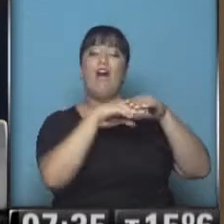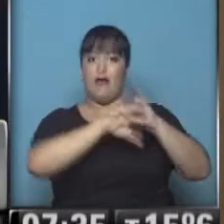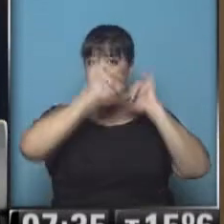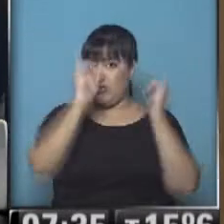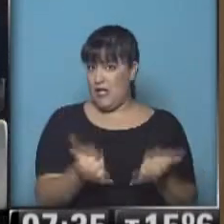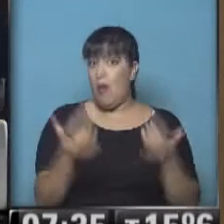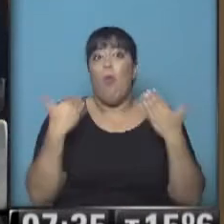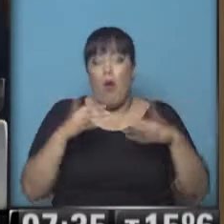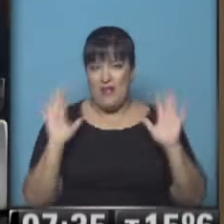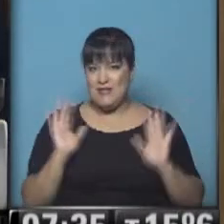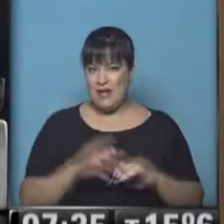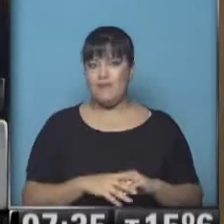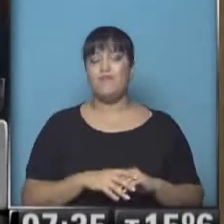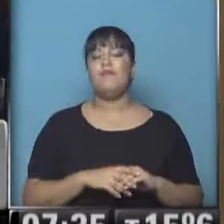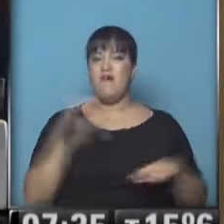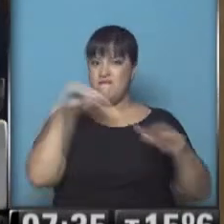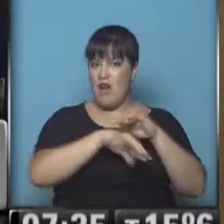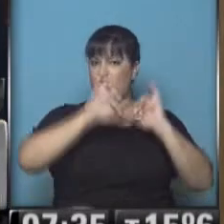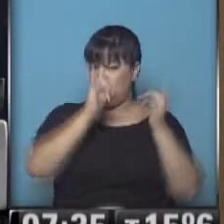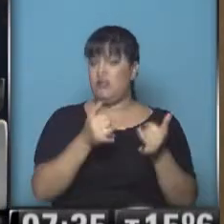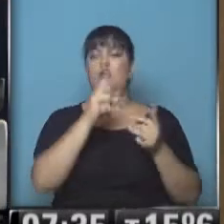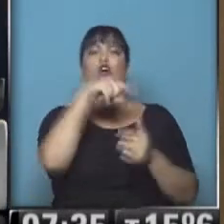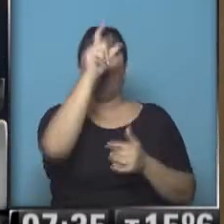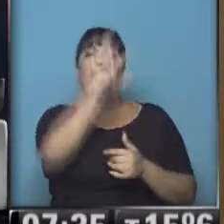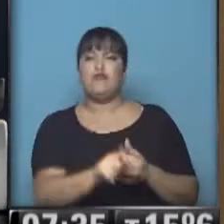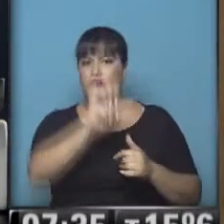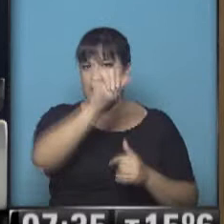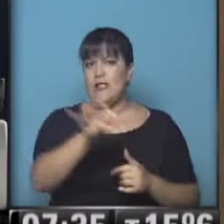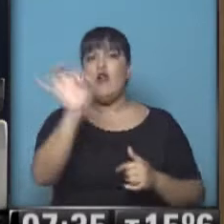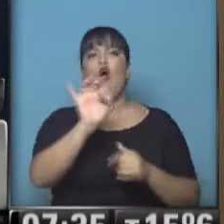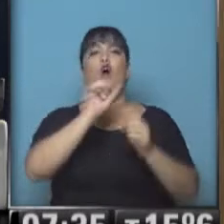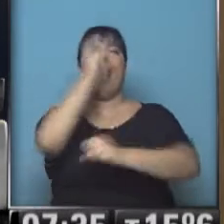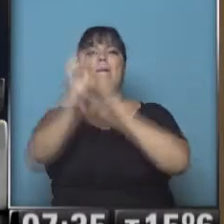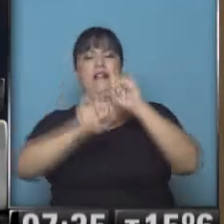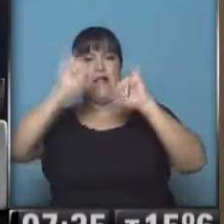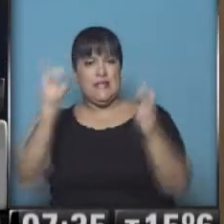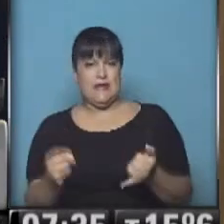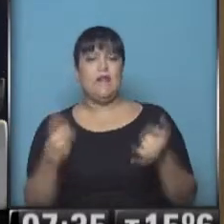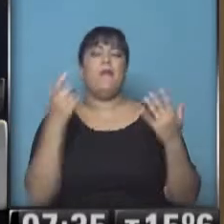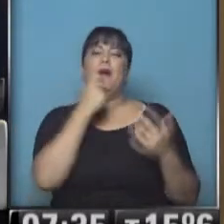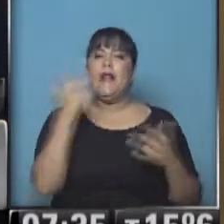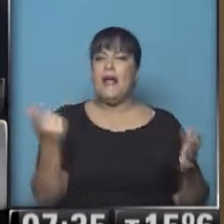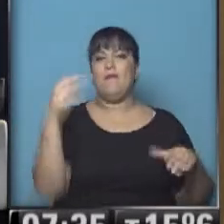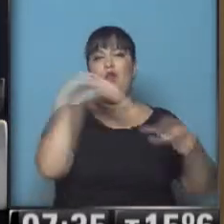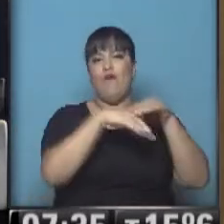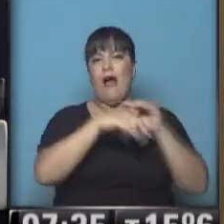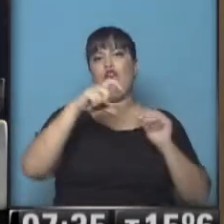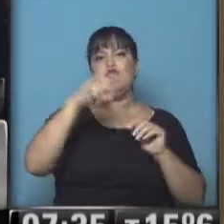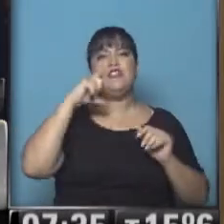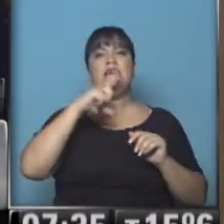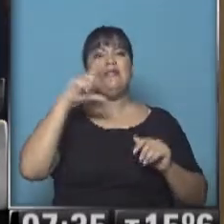sí puedes decir y que va a establecer el desacato del banco citi suponga usted no